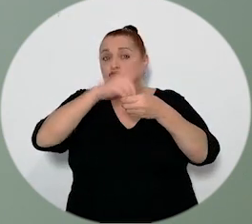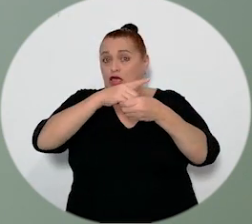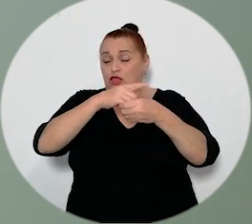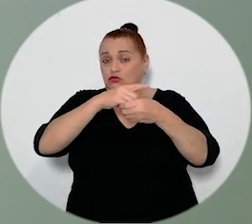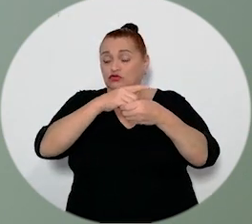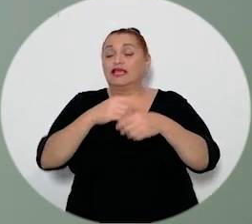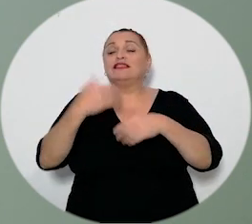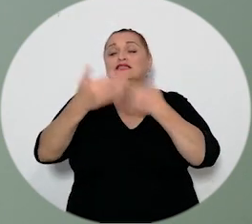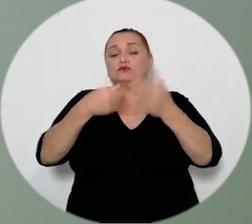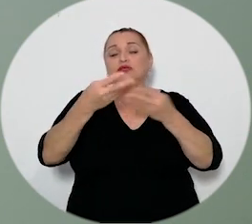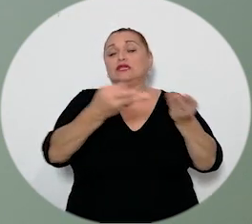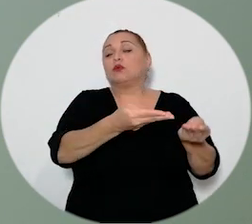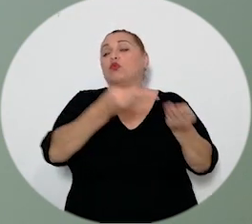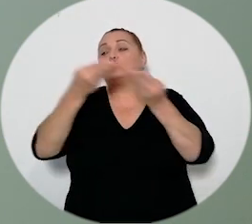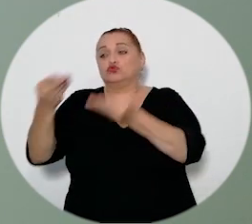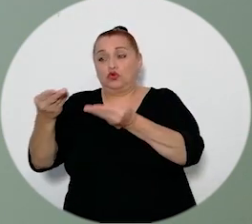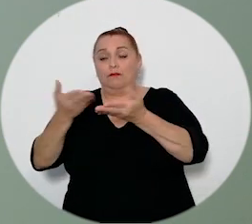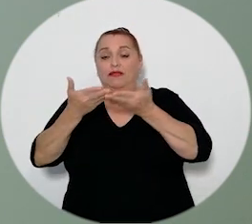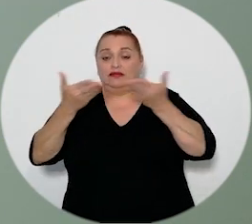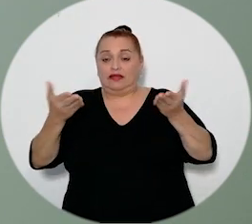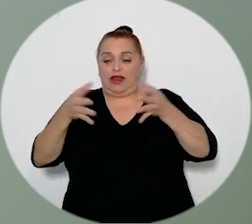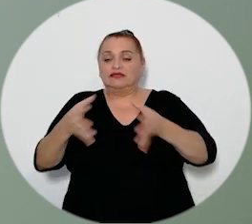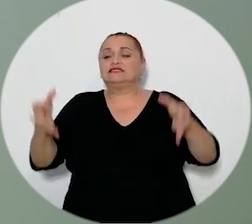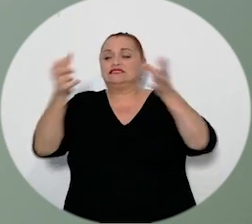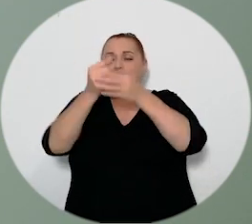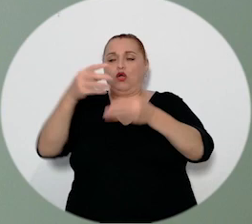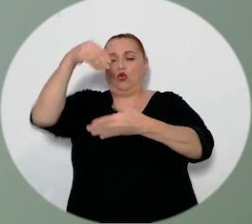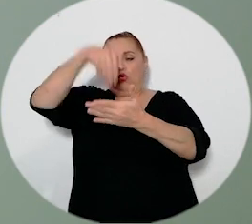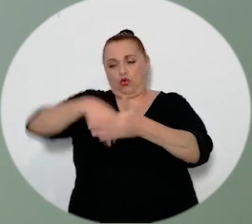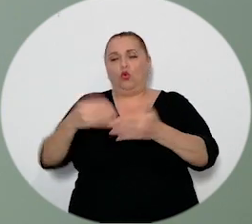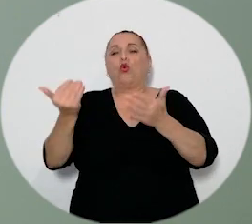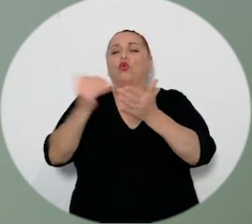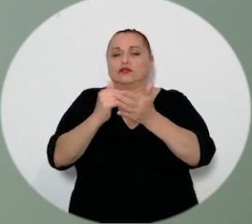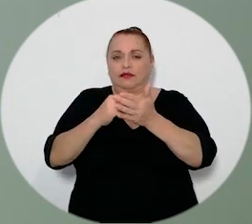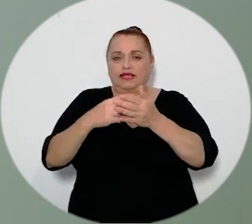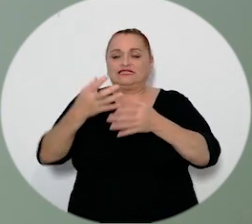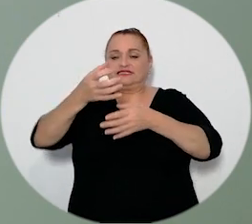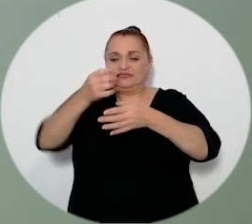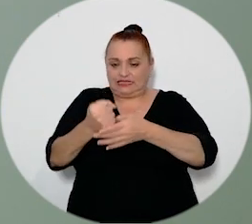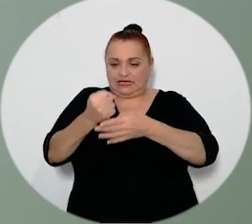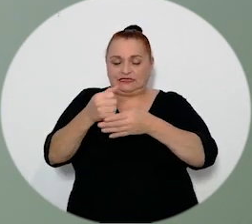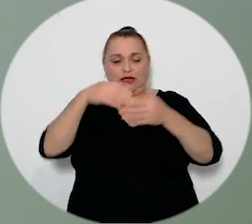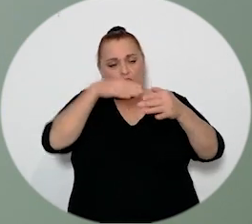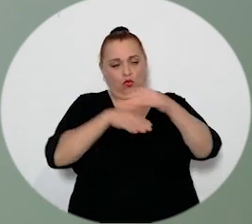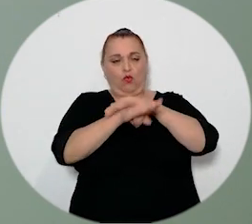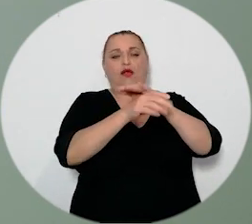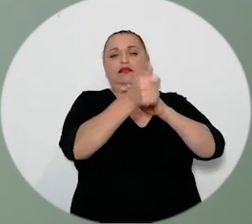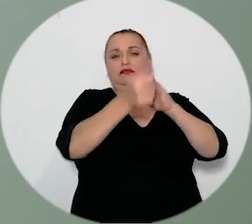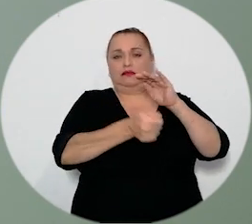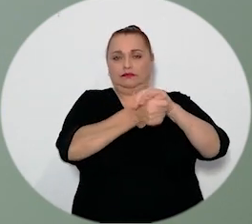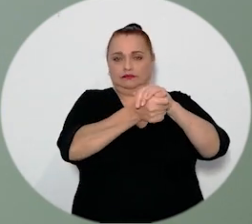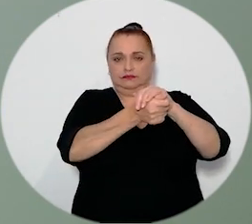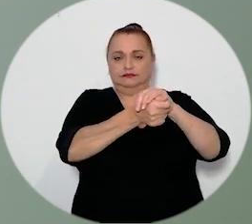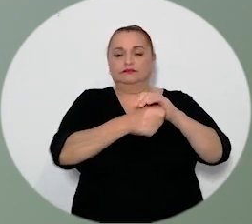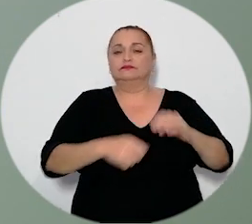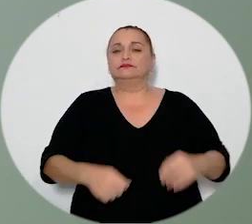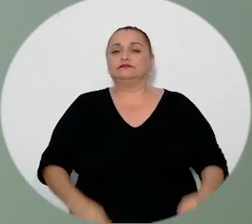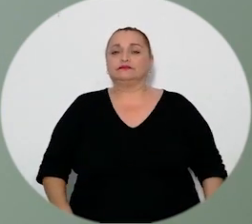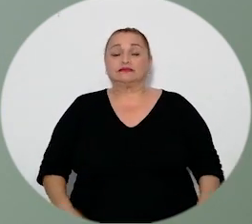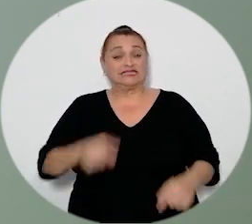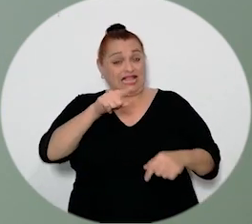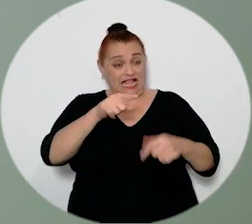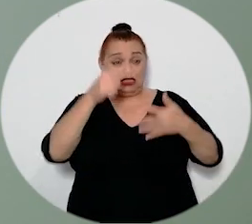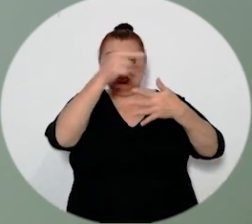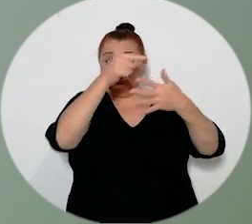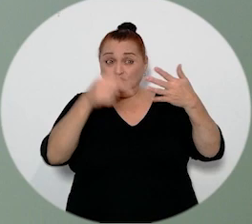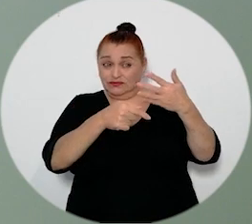por último, la devolución del material electoral al saco correspondiente para su sellado y posterior almacenamiento.